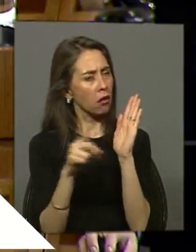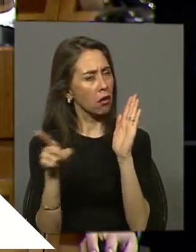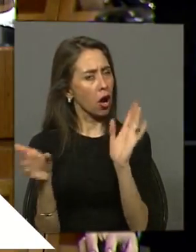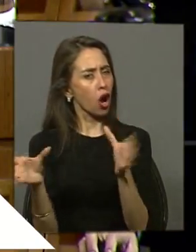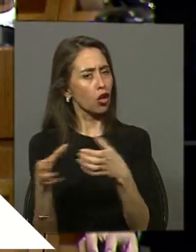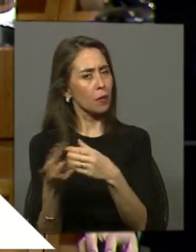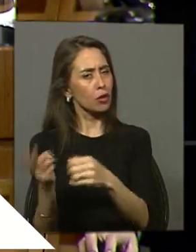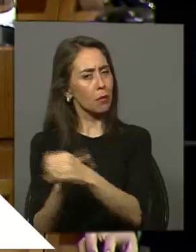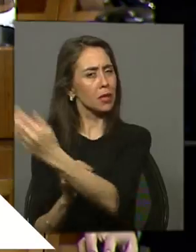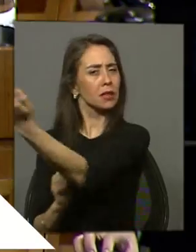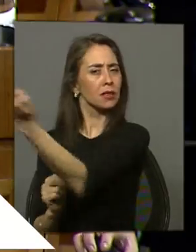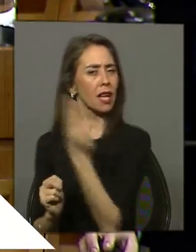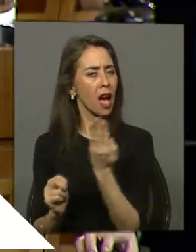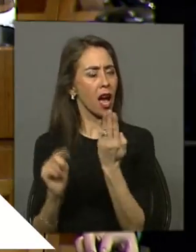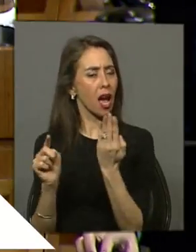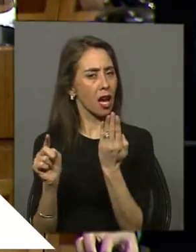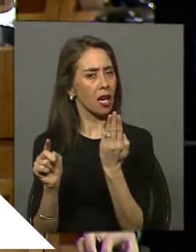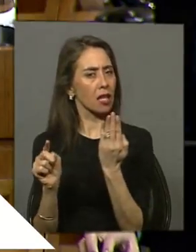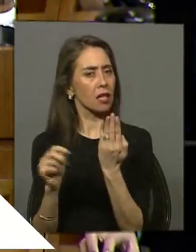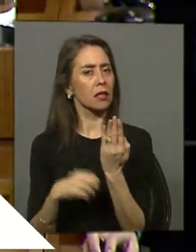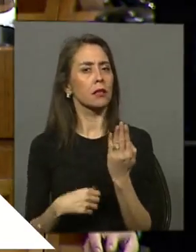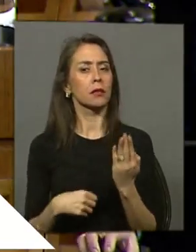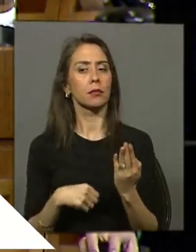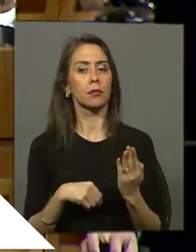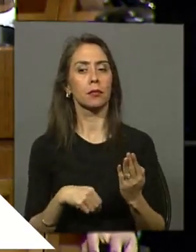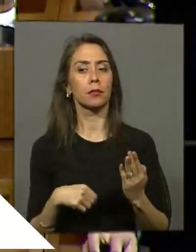mixta y por lo que nosotros, digamos,